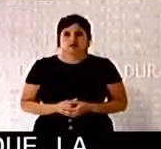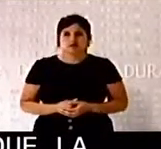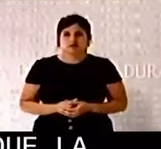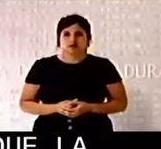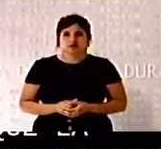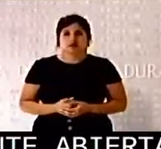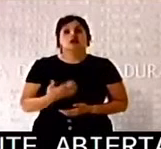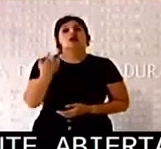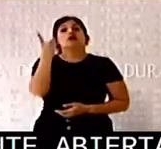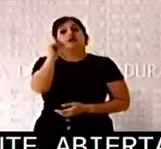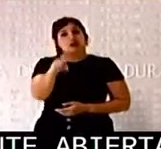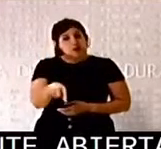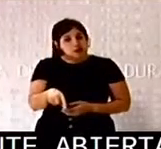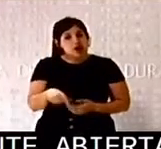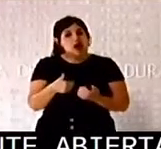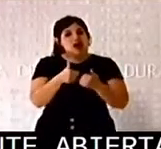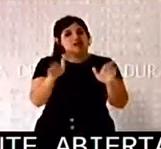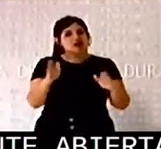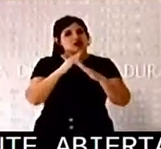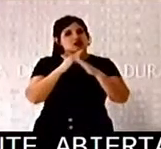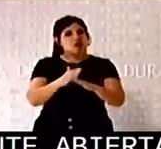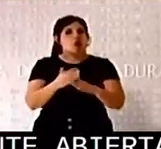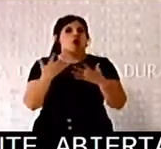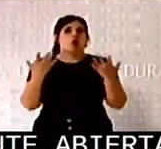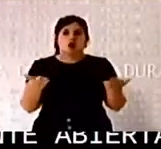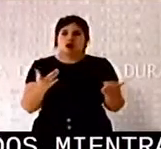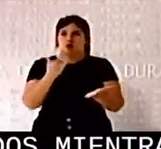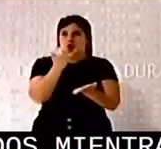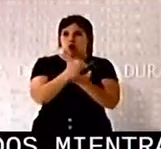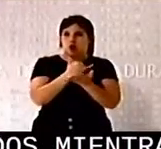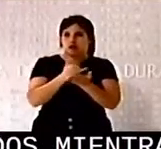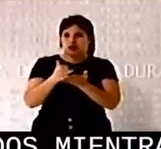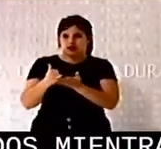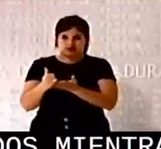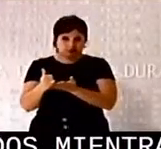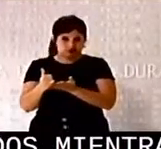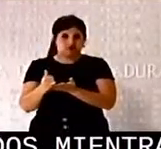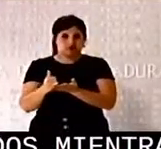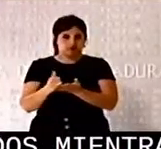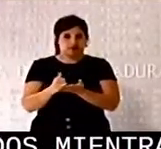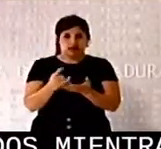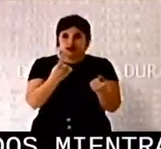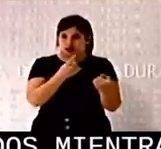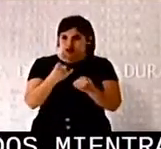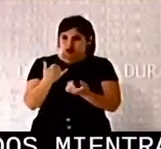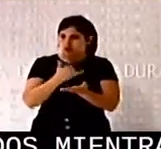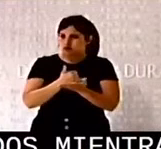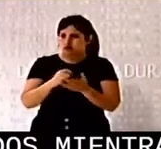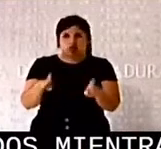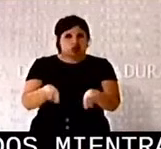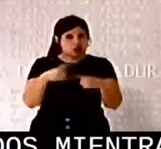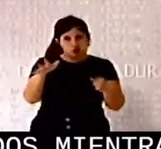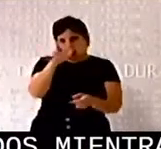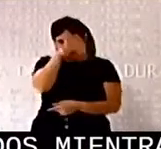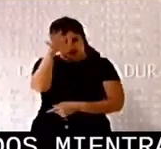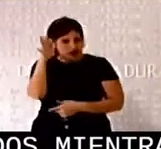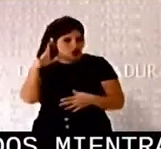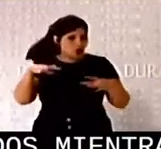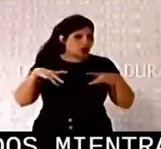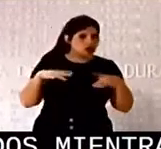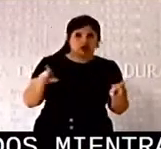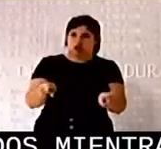como también van a permanecer los cribados mientras sean necesarios durante toda la época estival,